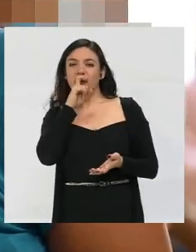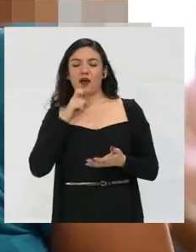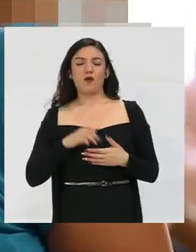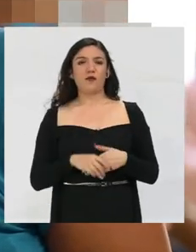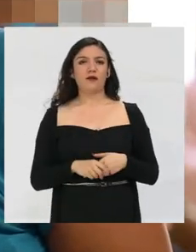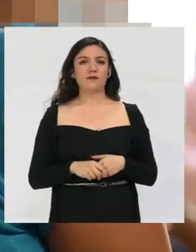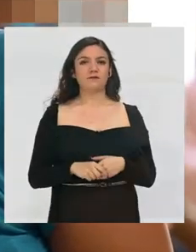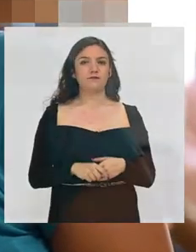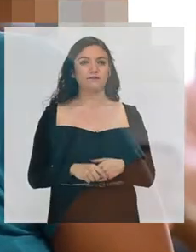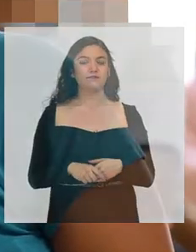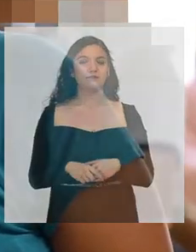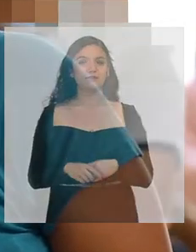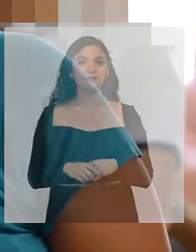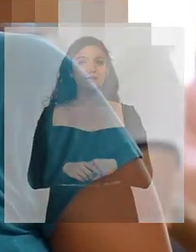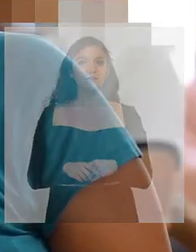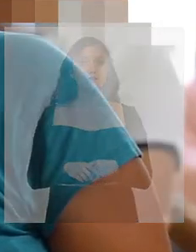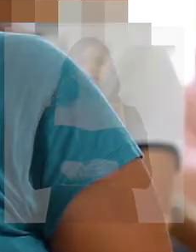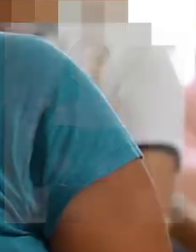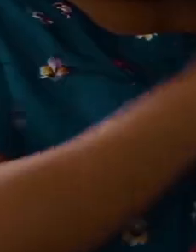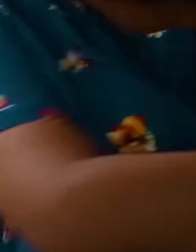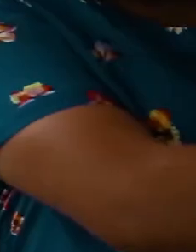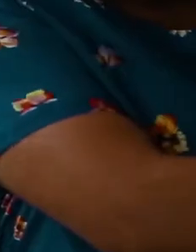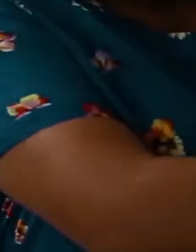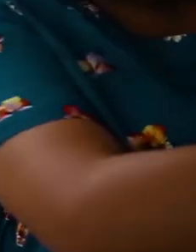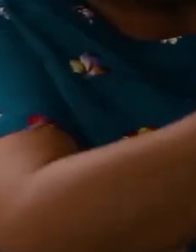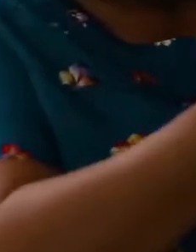en las vías del tren, en el ojo de agua.